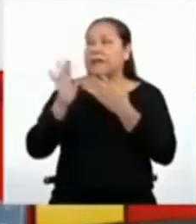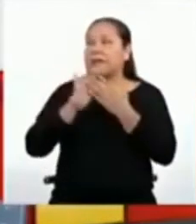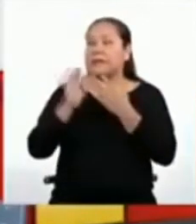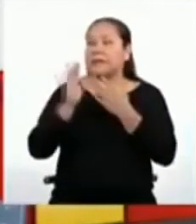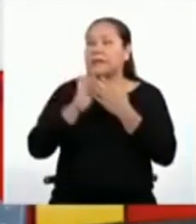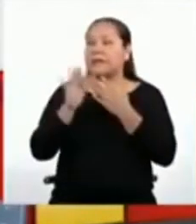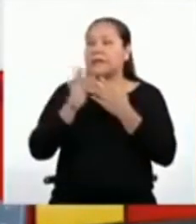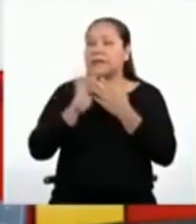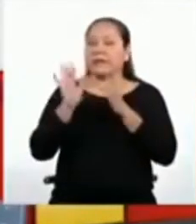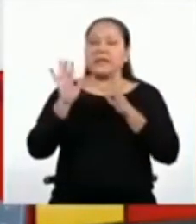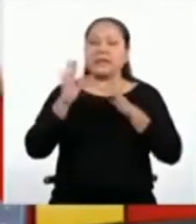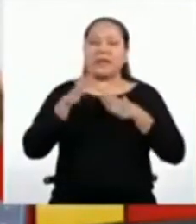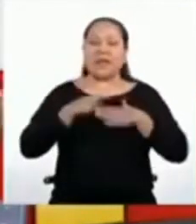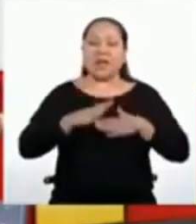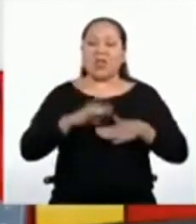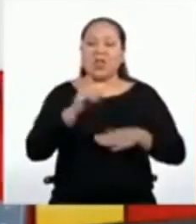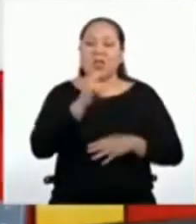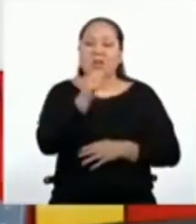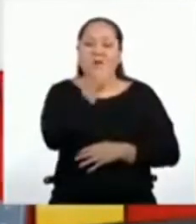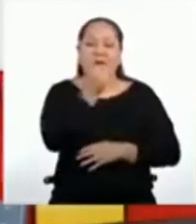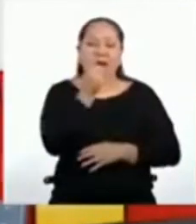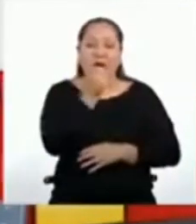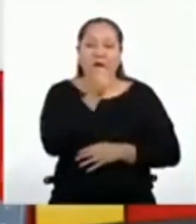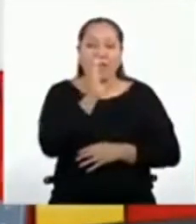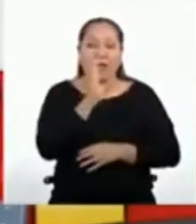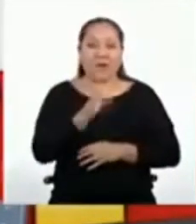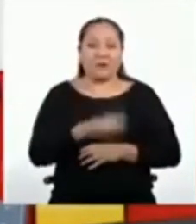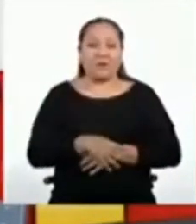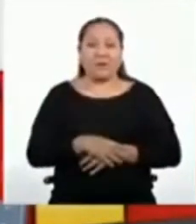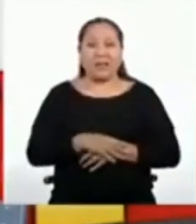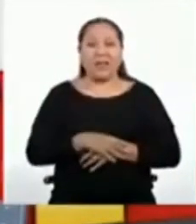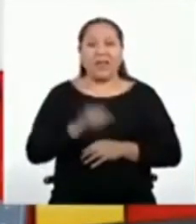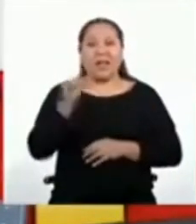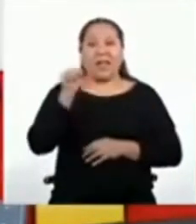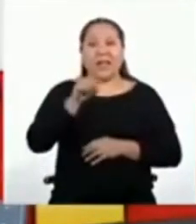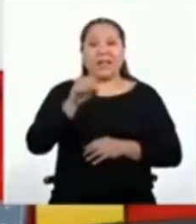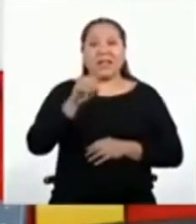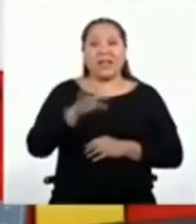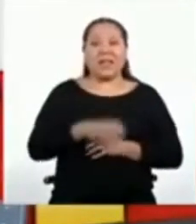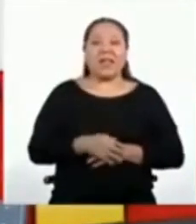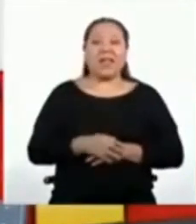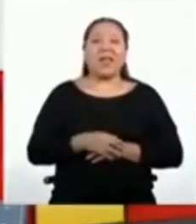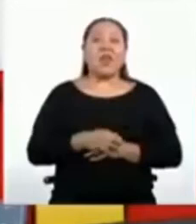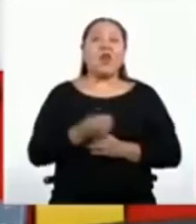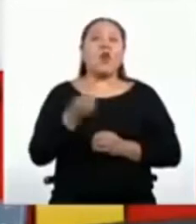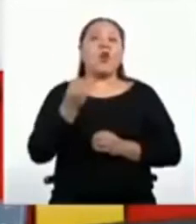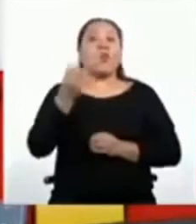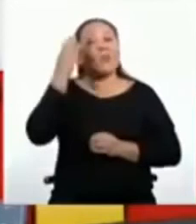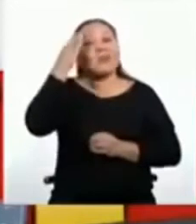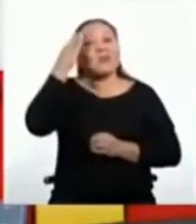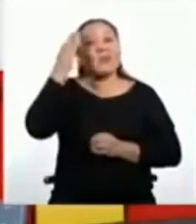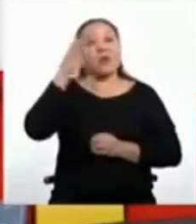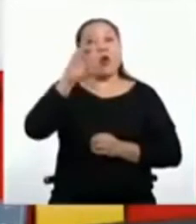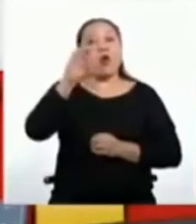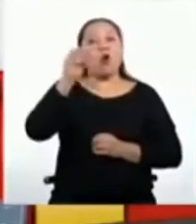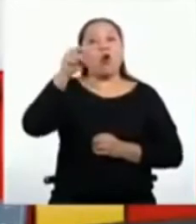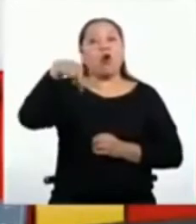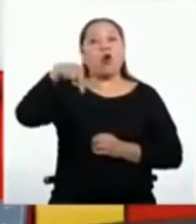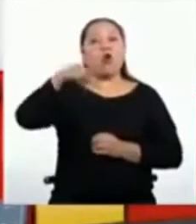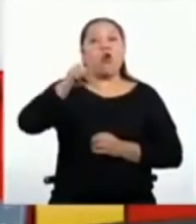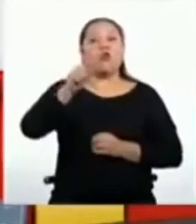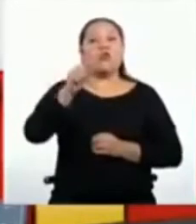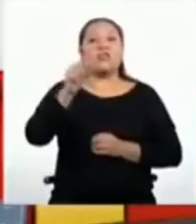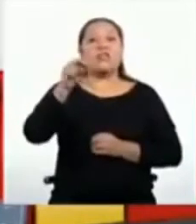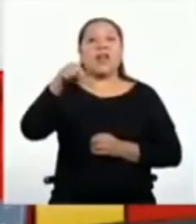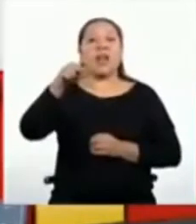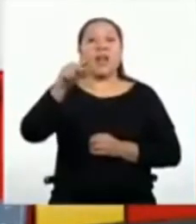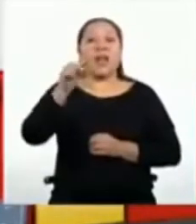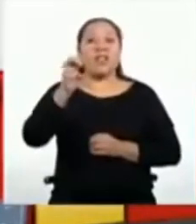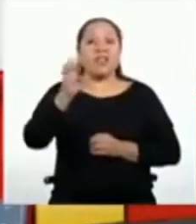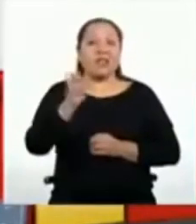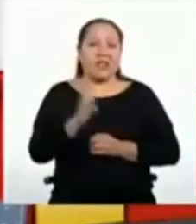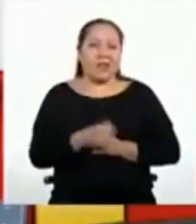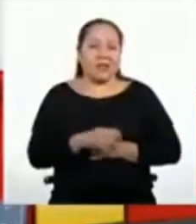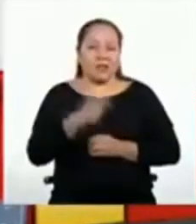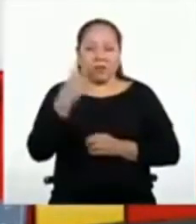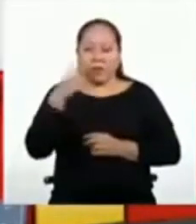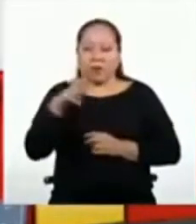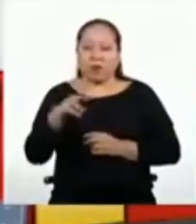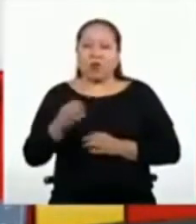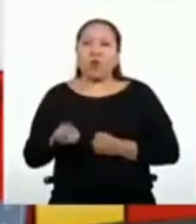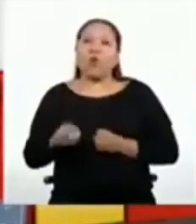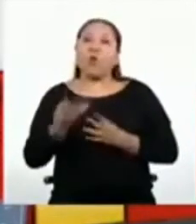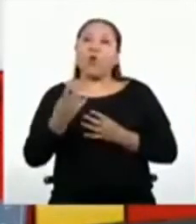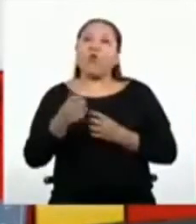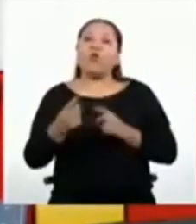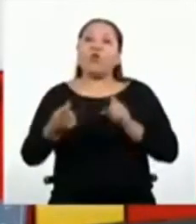Perdonen, ya lo superé, no cantaré más. La constante la calculamos viendo cuánto le tenemos que sumar a